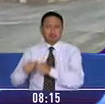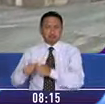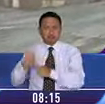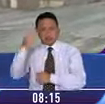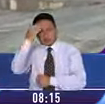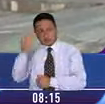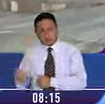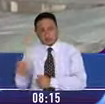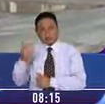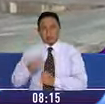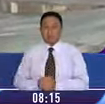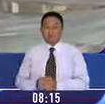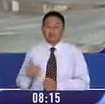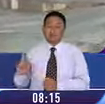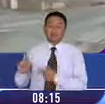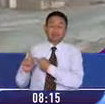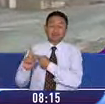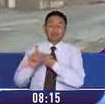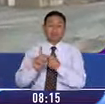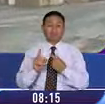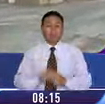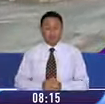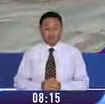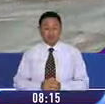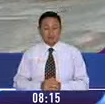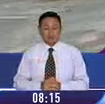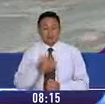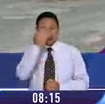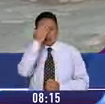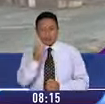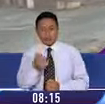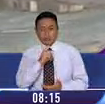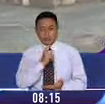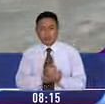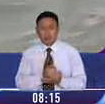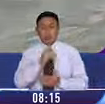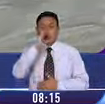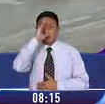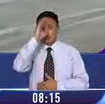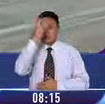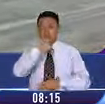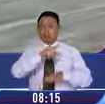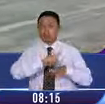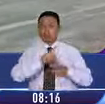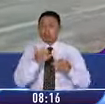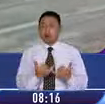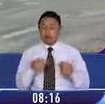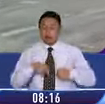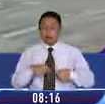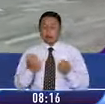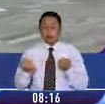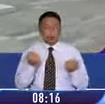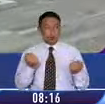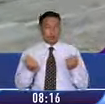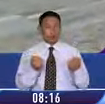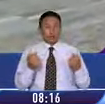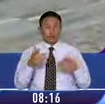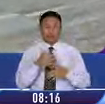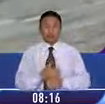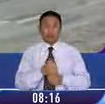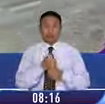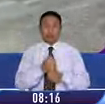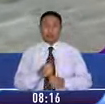días. Buenos días. Sí, efectivamente, la Policía Nacional ha realizado un operativo de control de